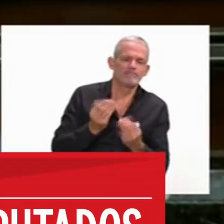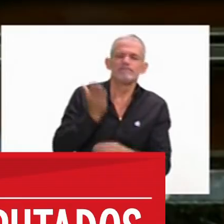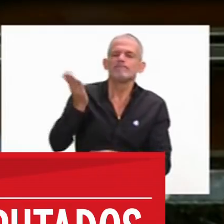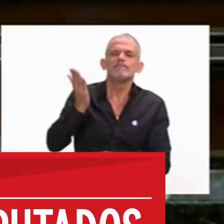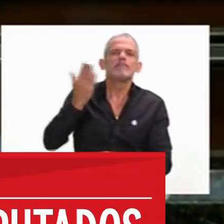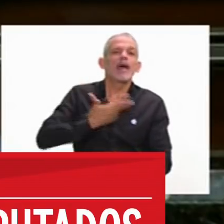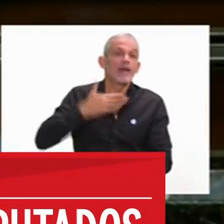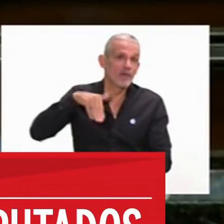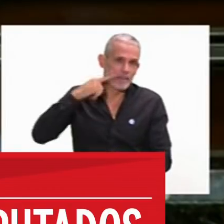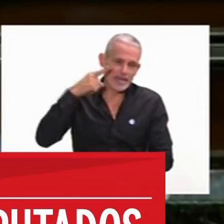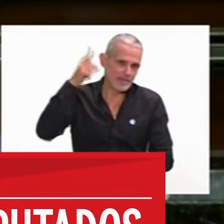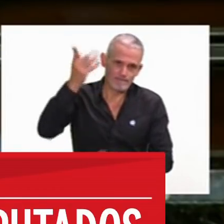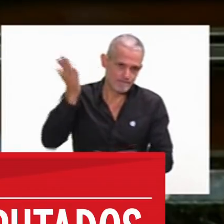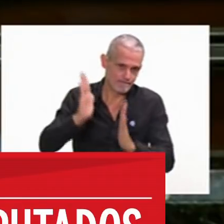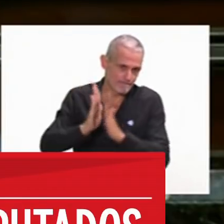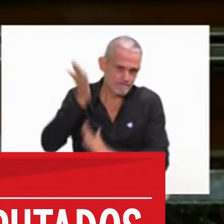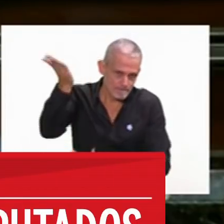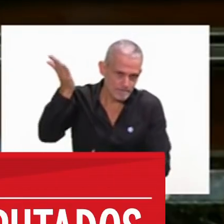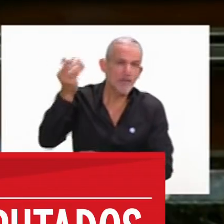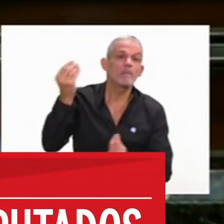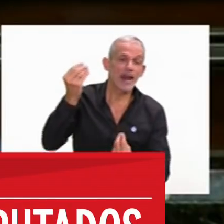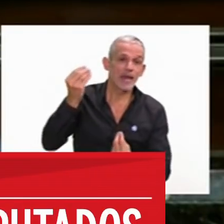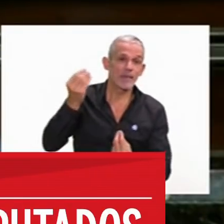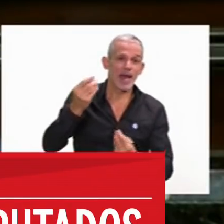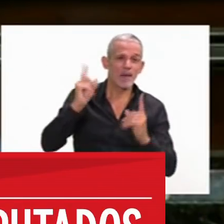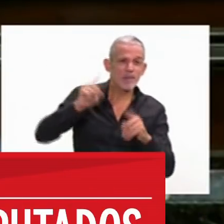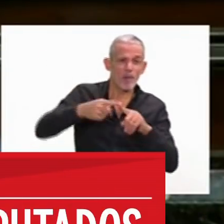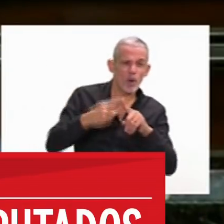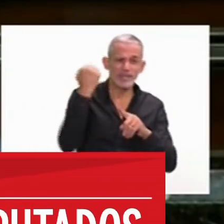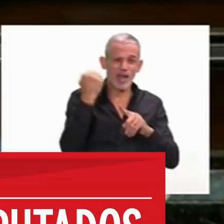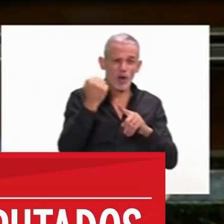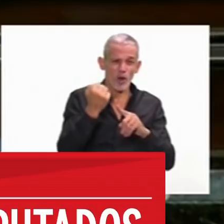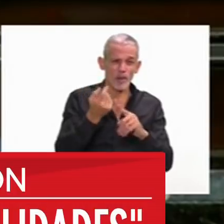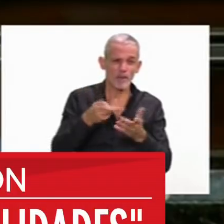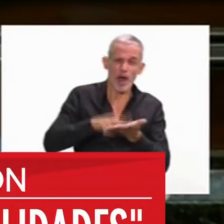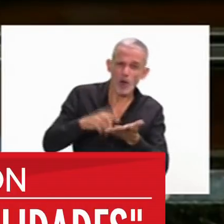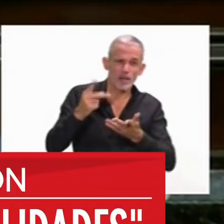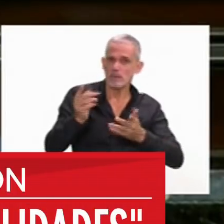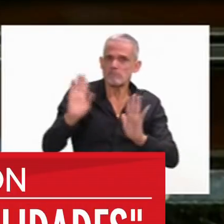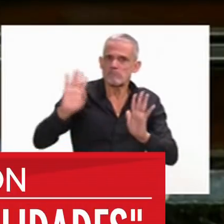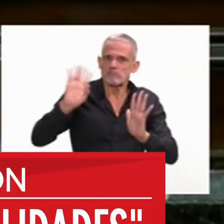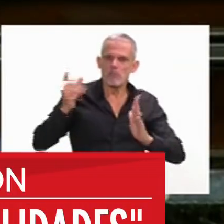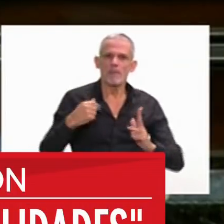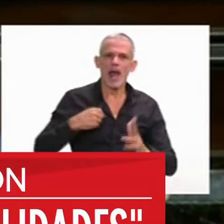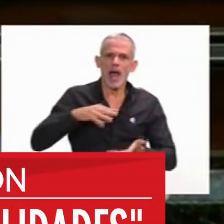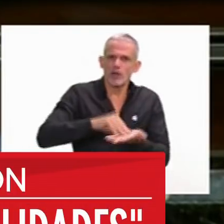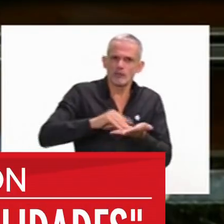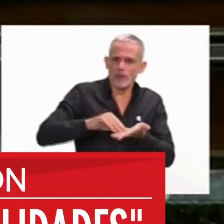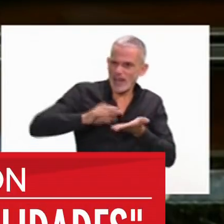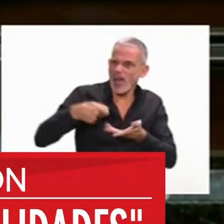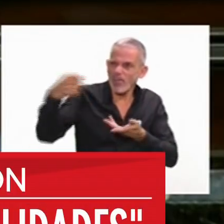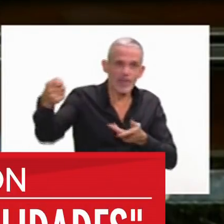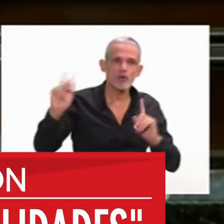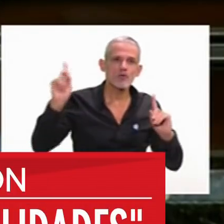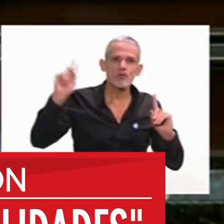Monetario Internacional, no para redefinir nuestra política económica, no para reducir nuestra soberanía, sino simplemente